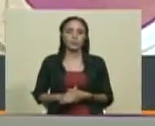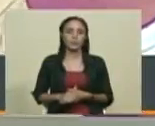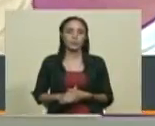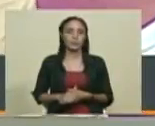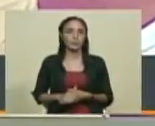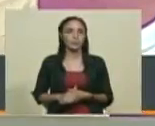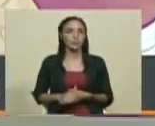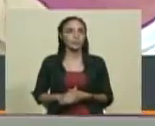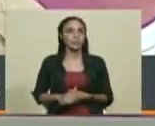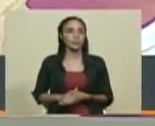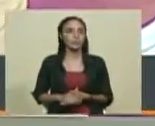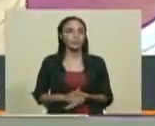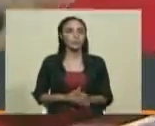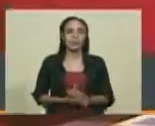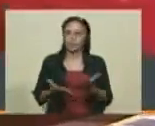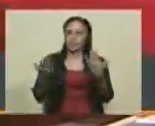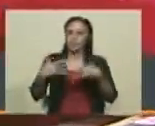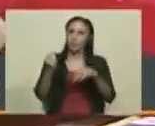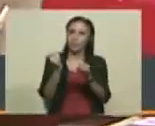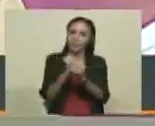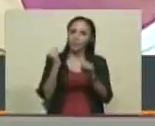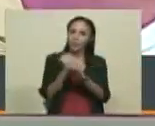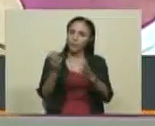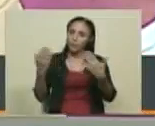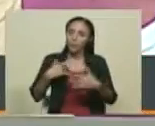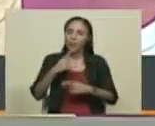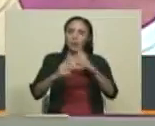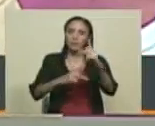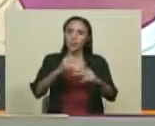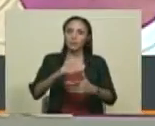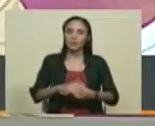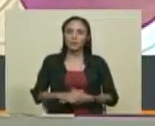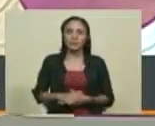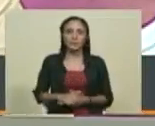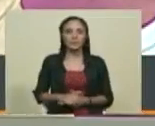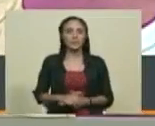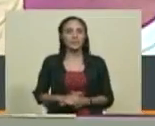Venid a trabajar, a producir, a trabajar,